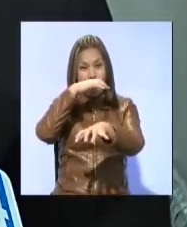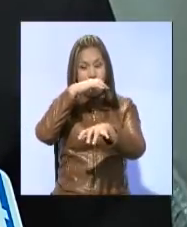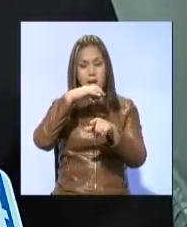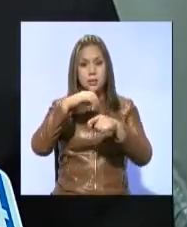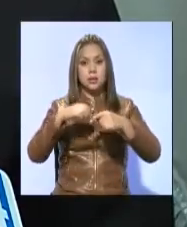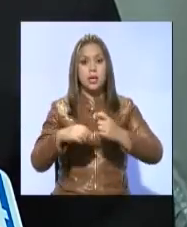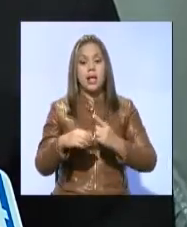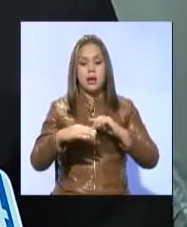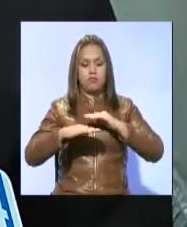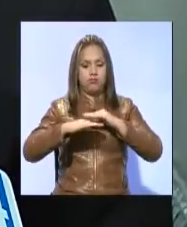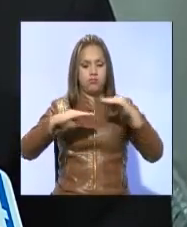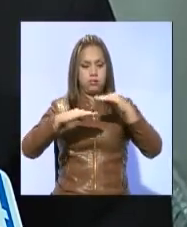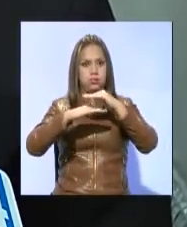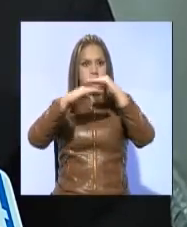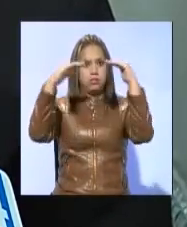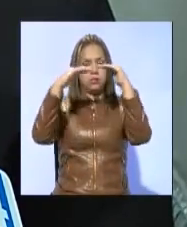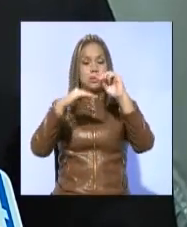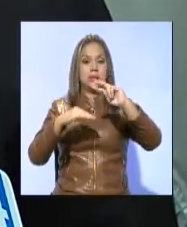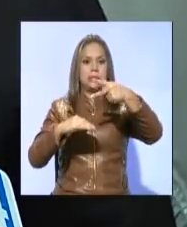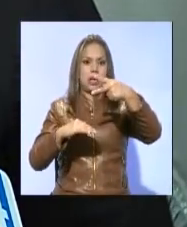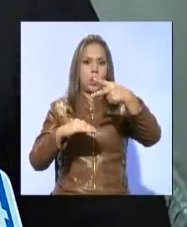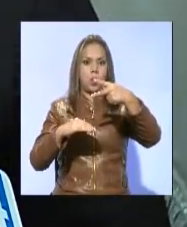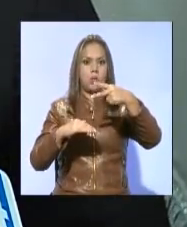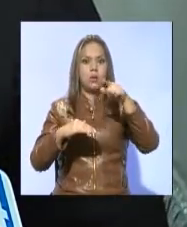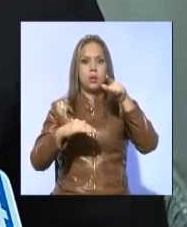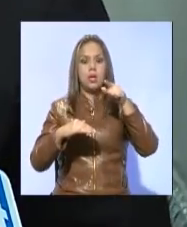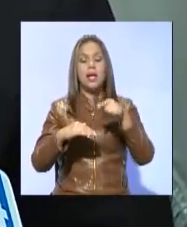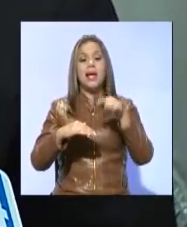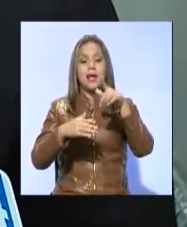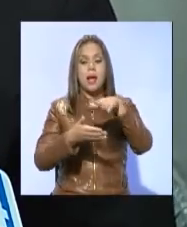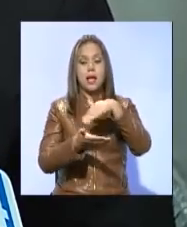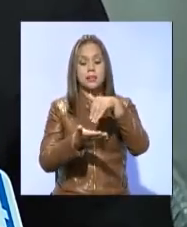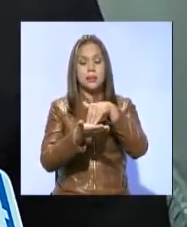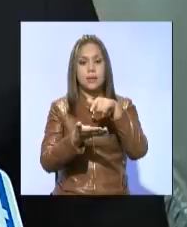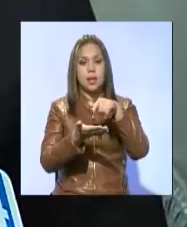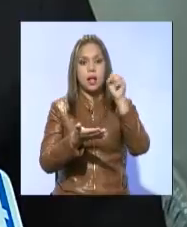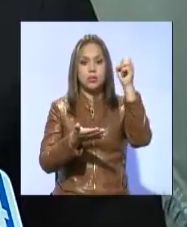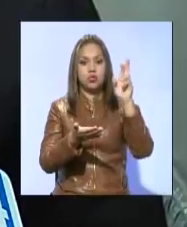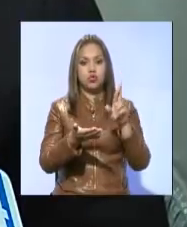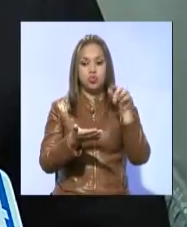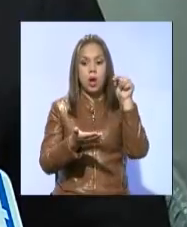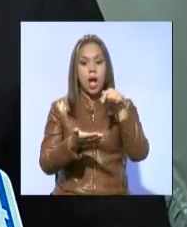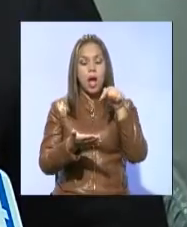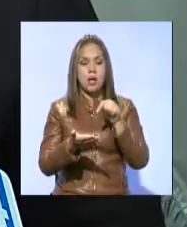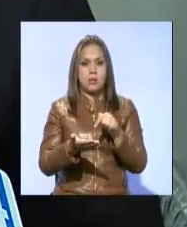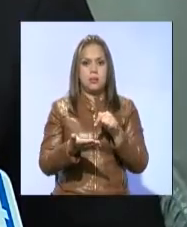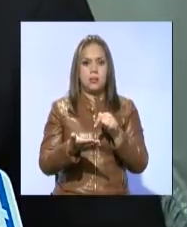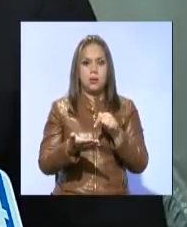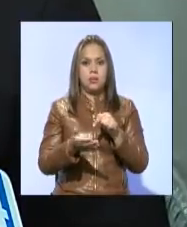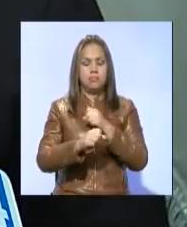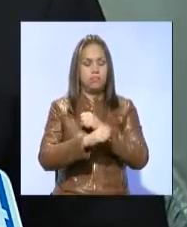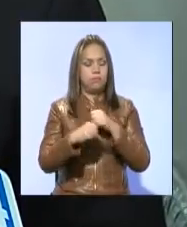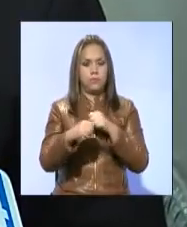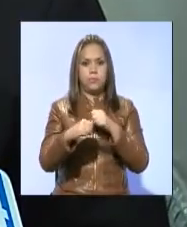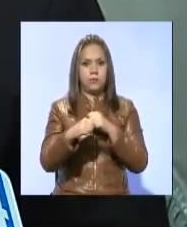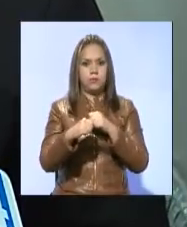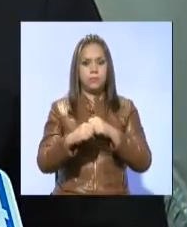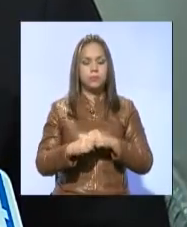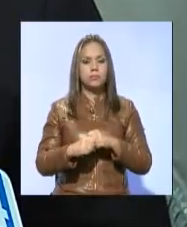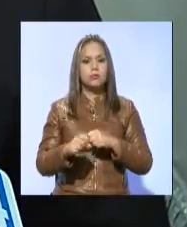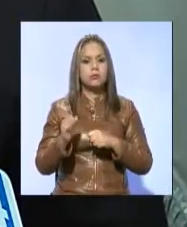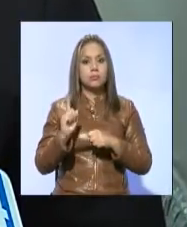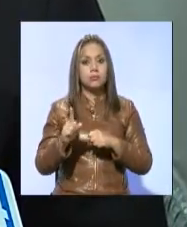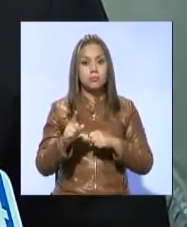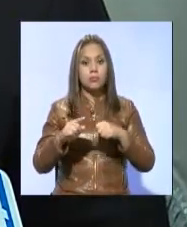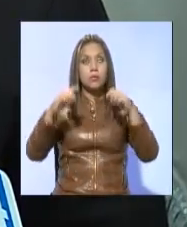planta en el sector central sur de la misma. Esta deflagración se evidencia por la destrucción